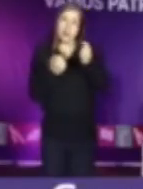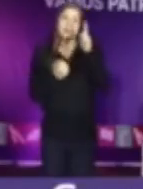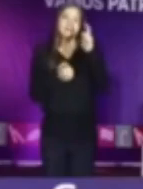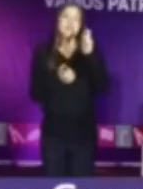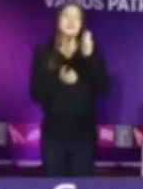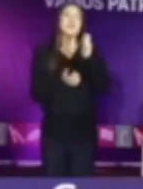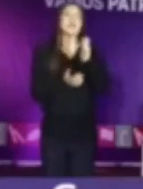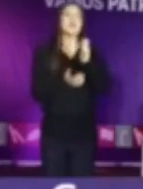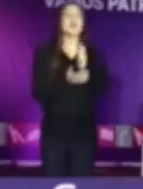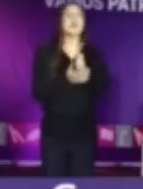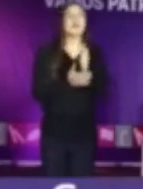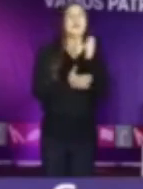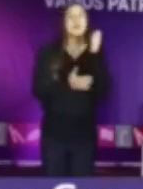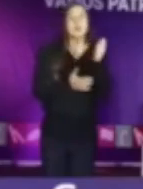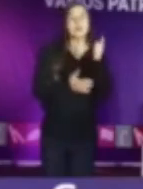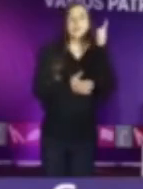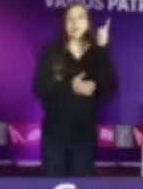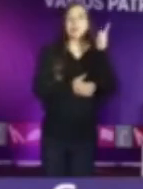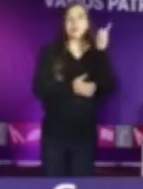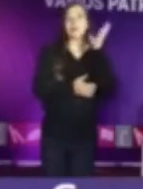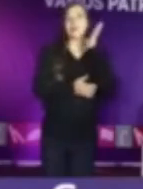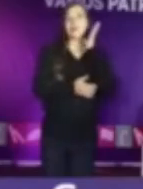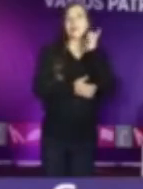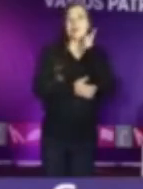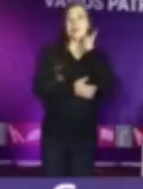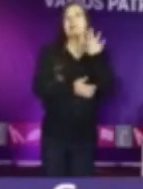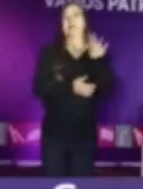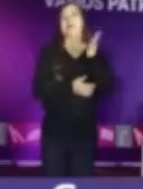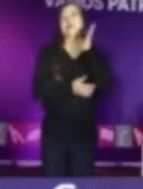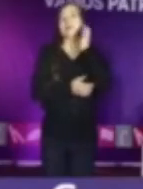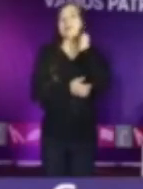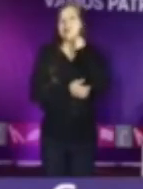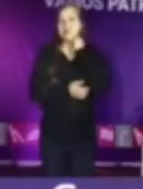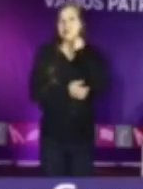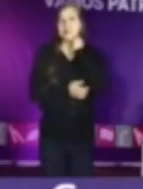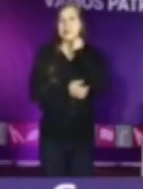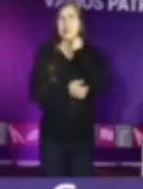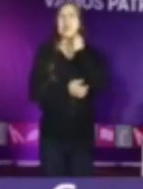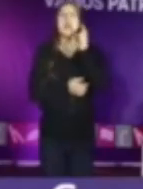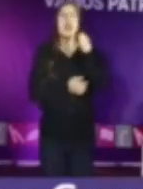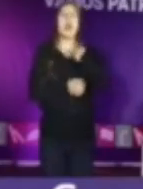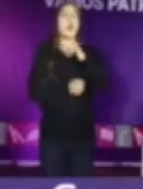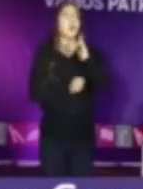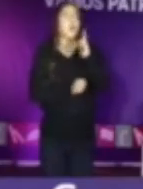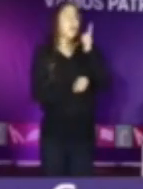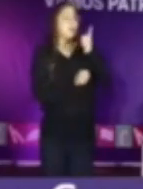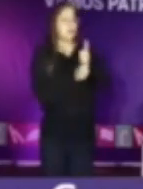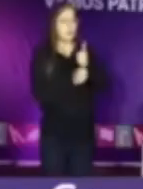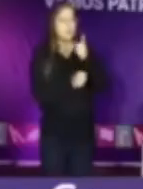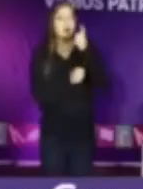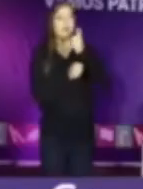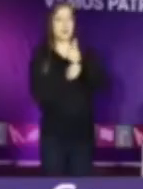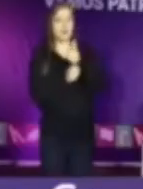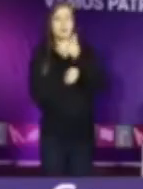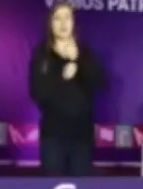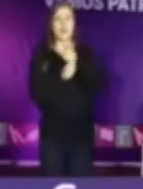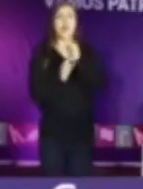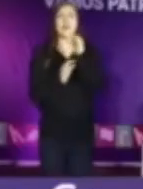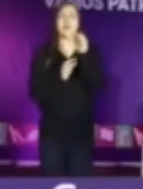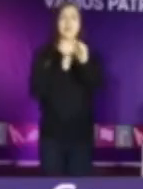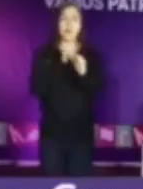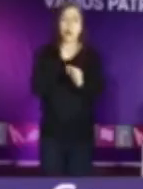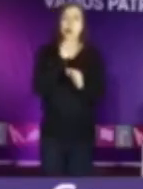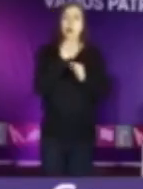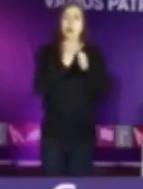que sufragaba la Cámara de Diputados o senadores. Y ahí uno se da cuenta cómo poco a poco